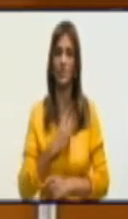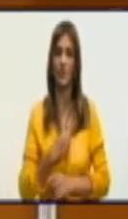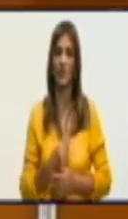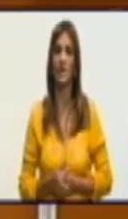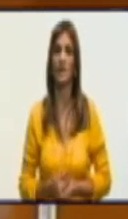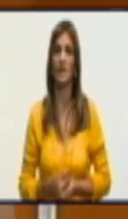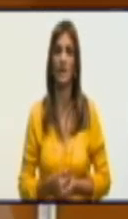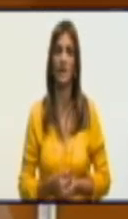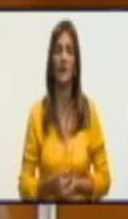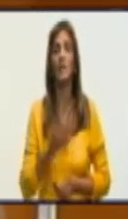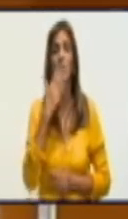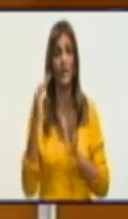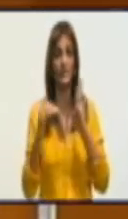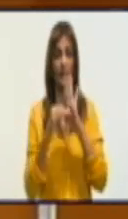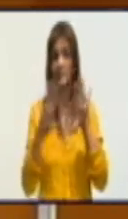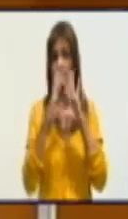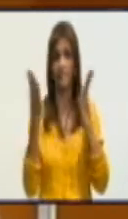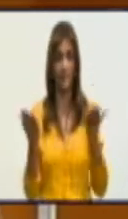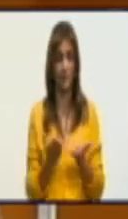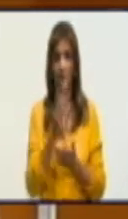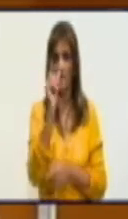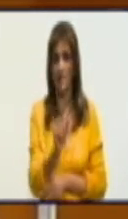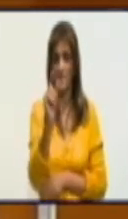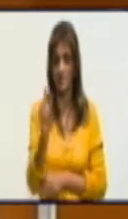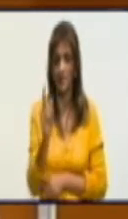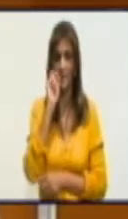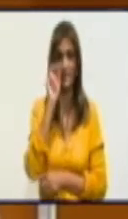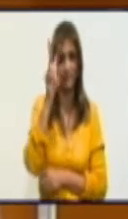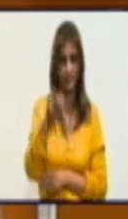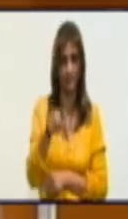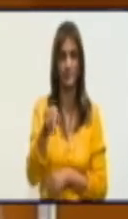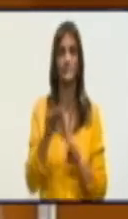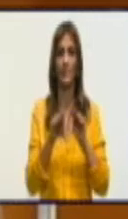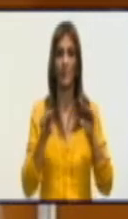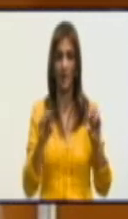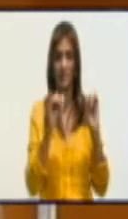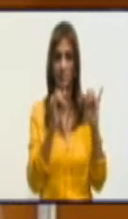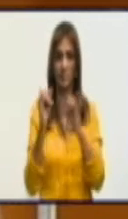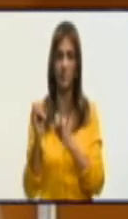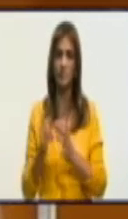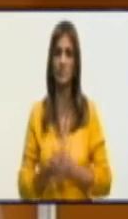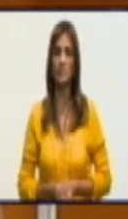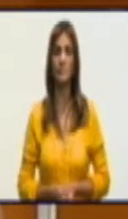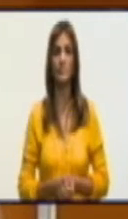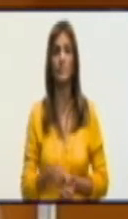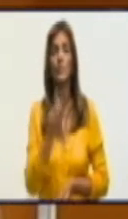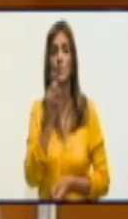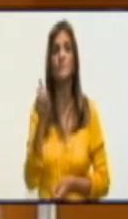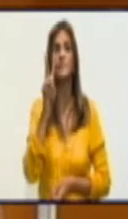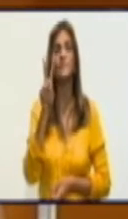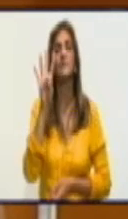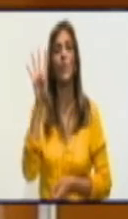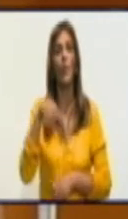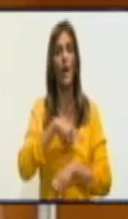para ti, para todos los presentes en el estudio y para todo el pueblo de Granma que nos asiste. Bien, en las últimas 24 horas